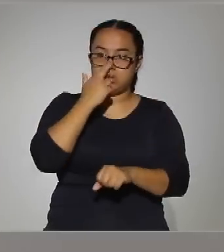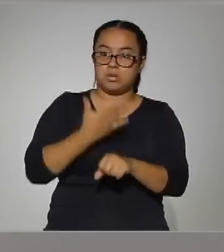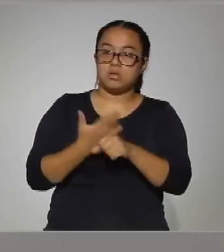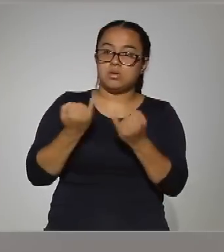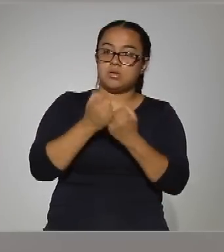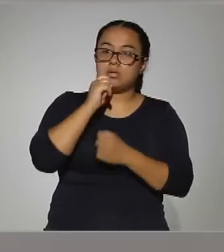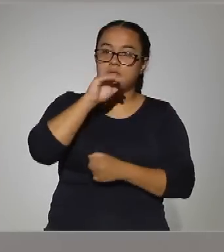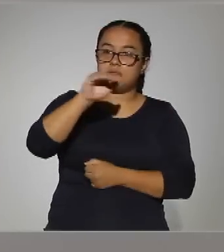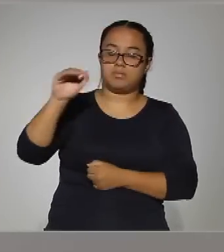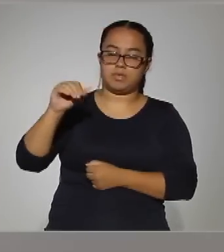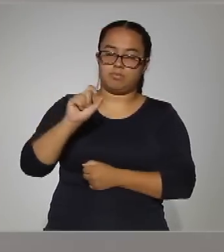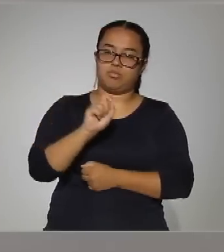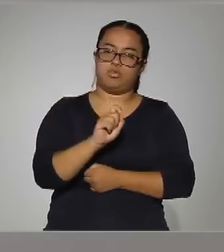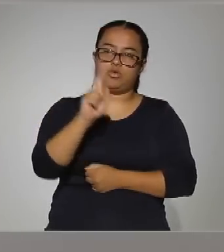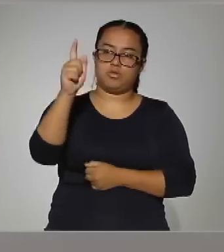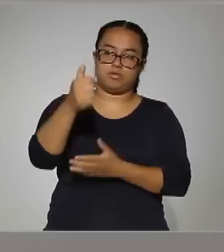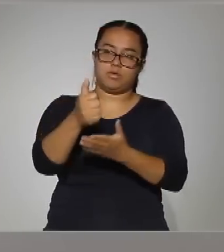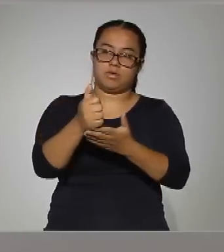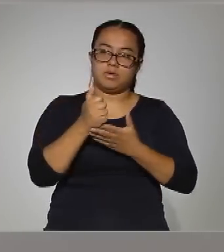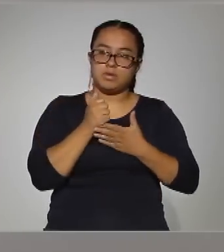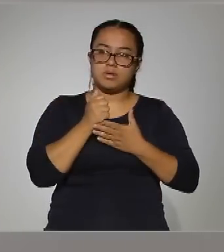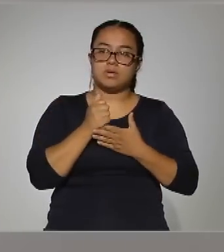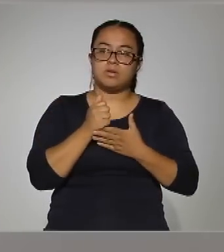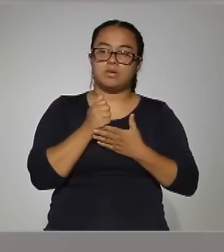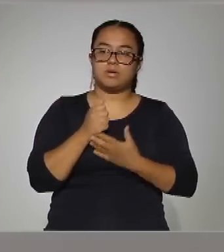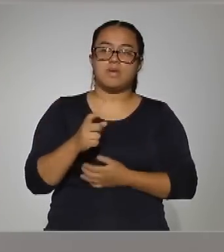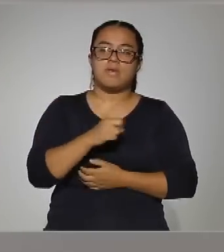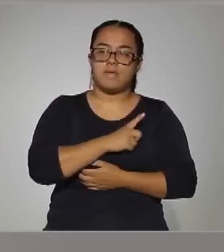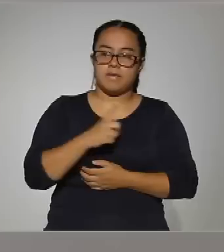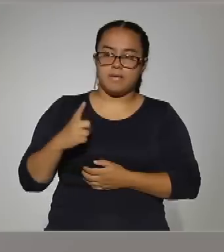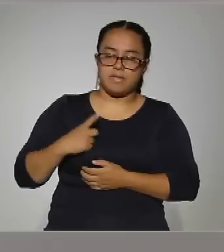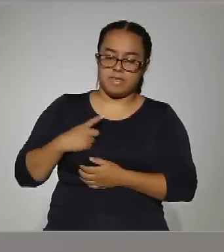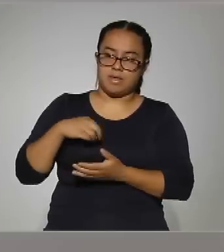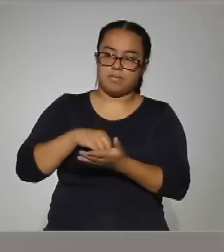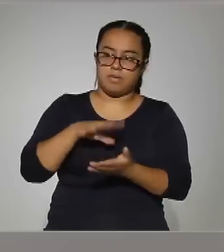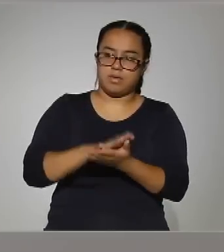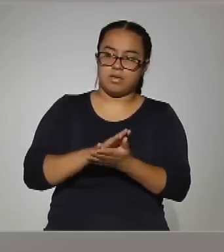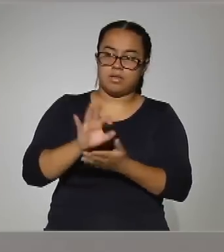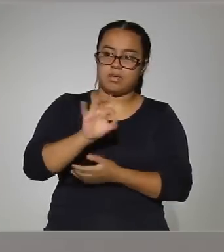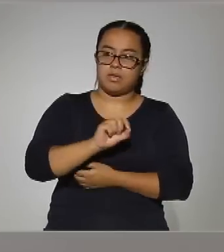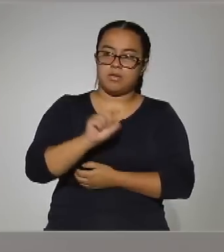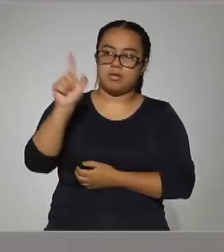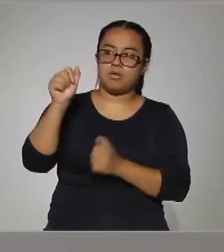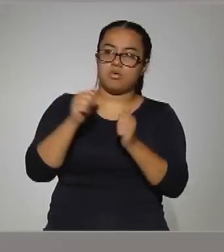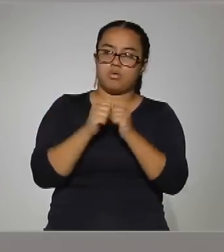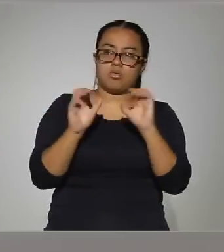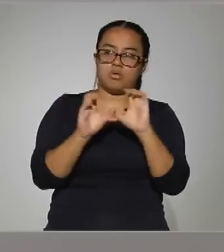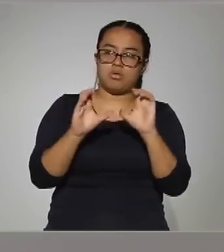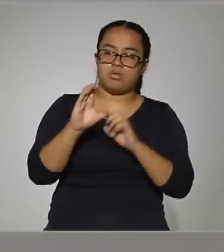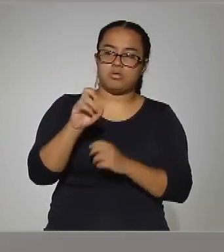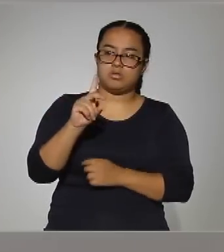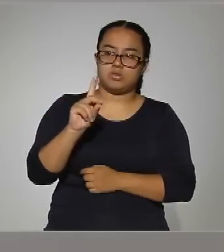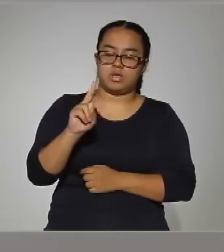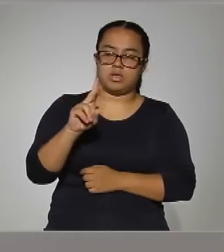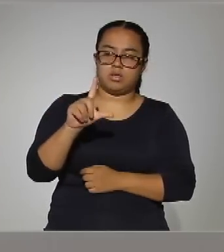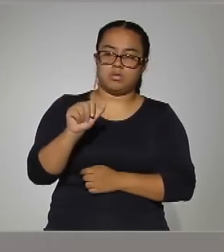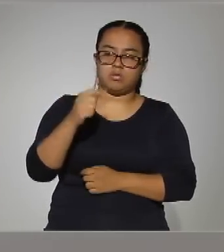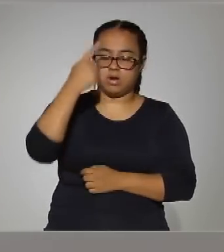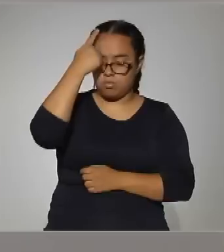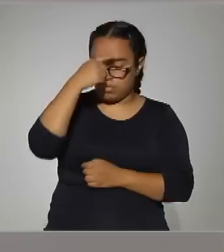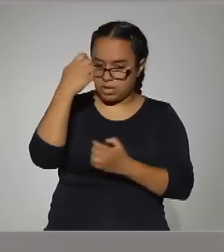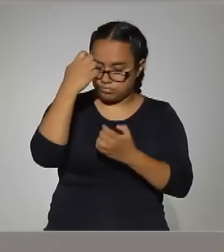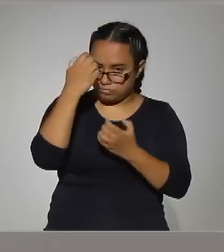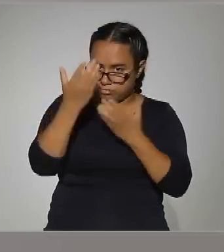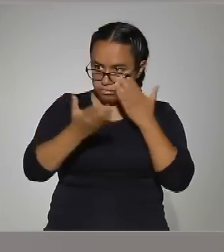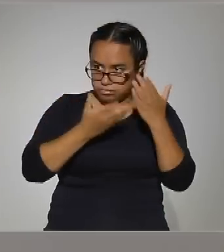con profesionales que estén válidamente registrados, profesionales con cédula profesional que realmente tengan estudios,